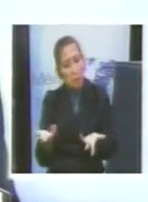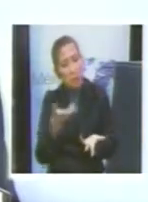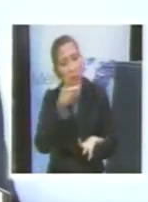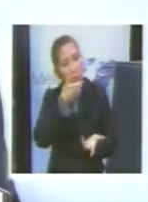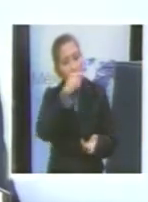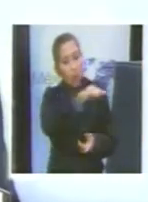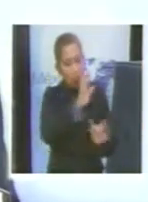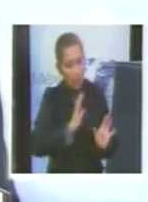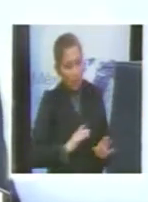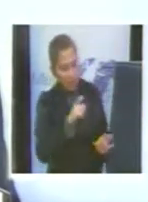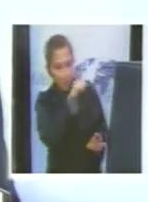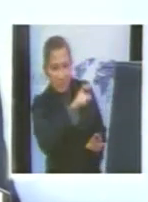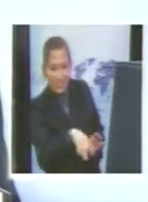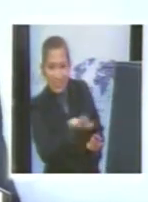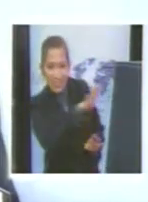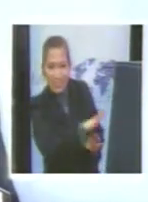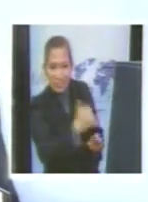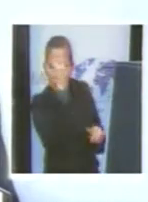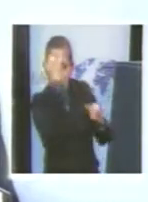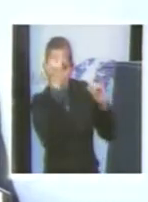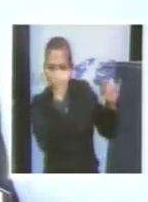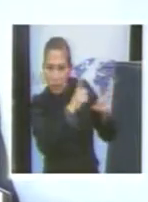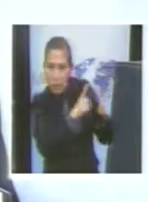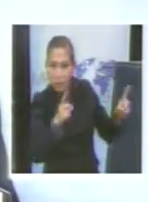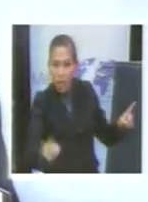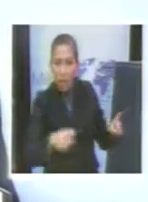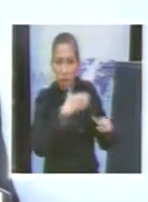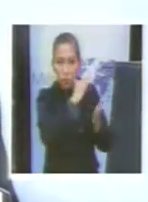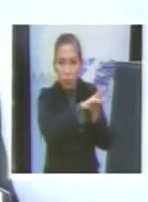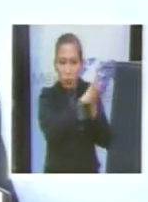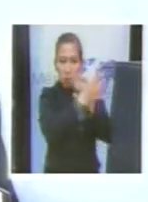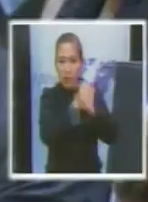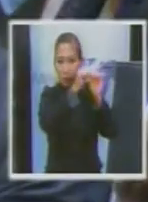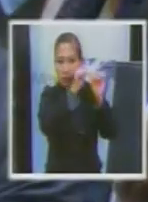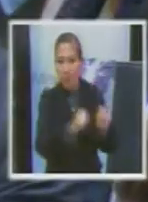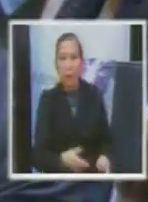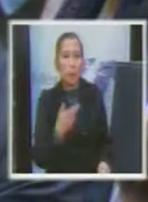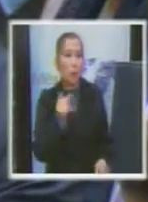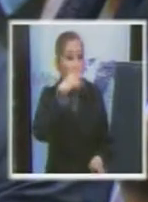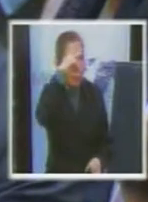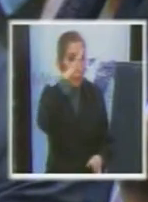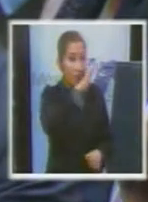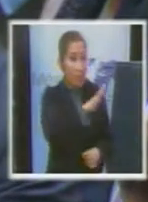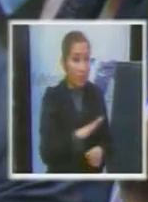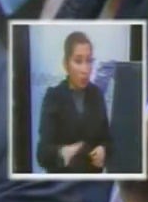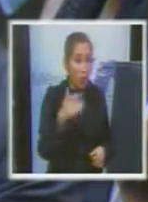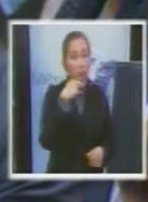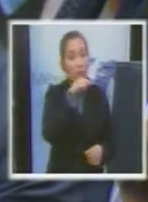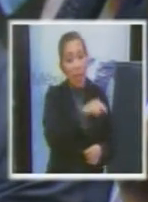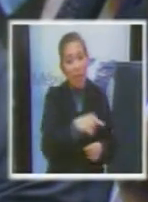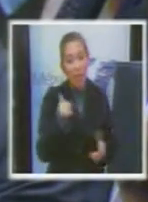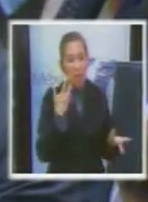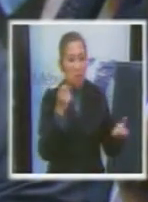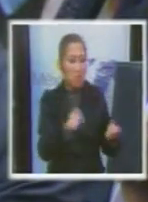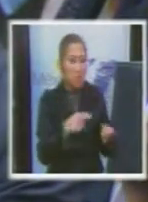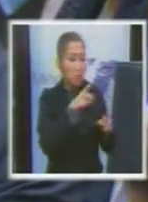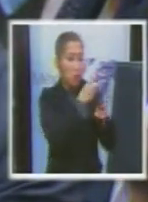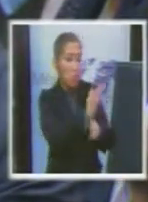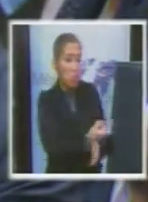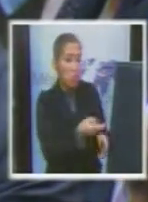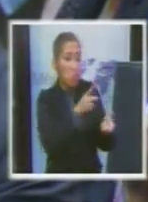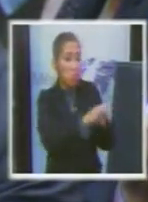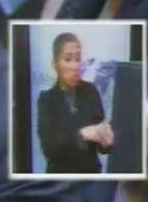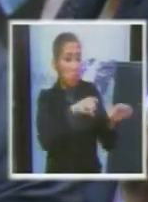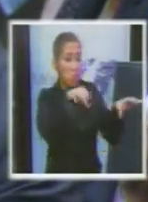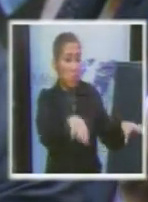las características, idiosincrasia y desarrollo evolutivo del sistema político mexicano que el esquema bipartidista